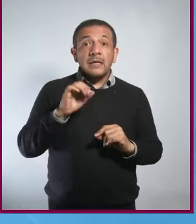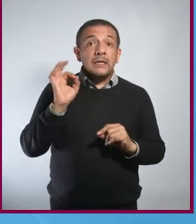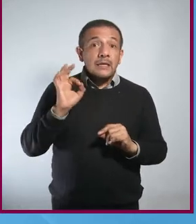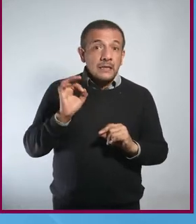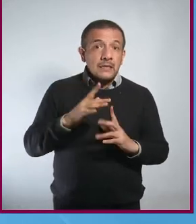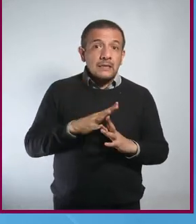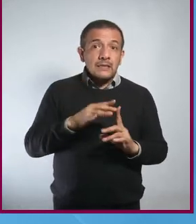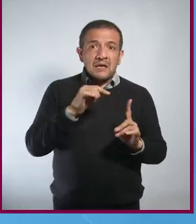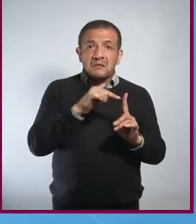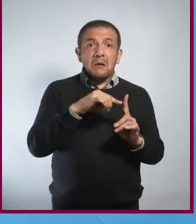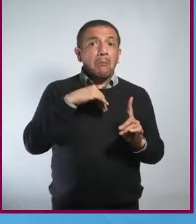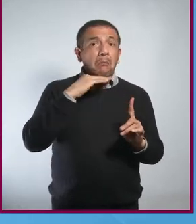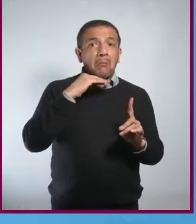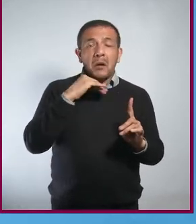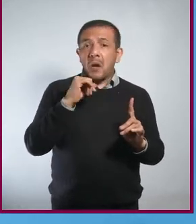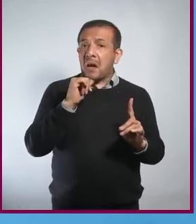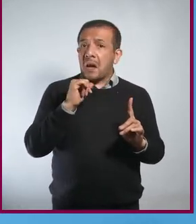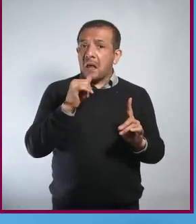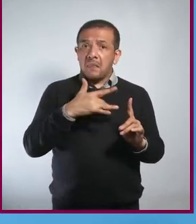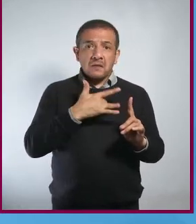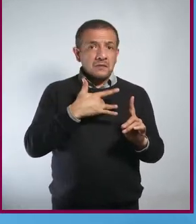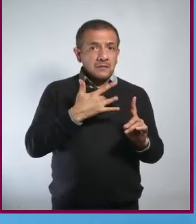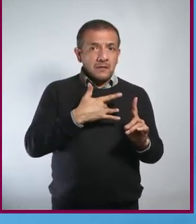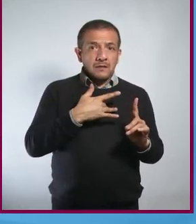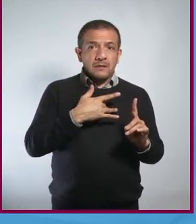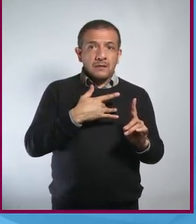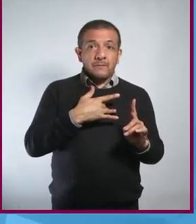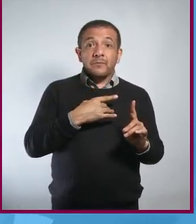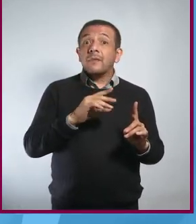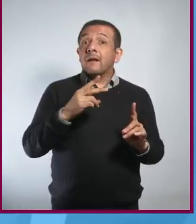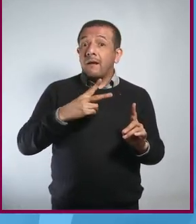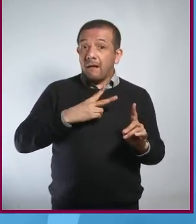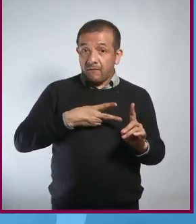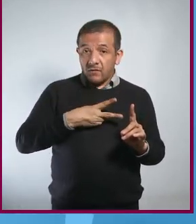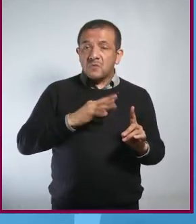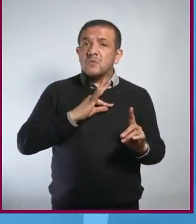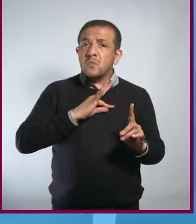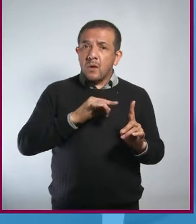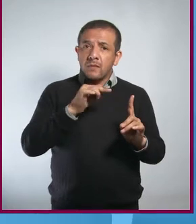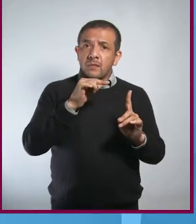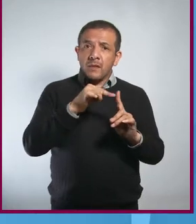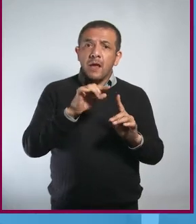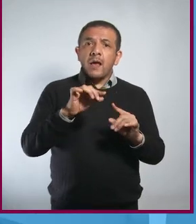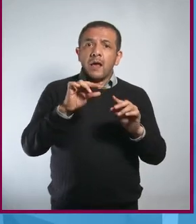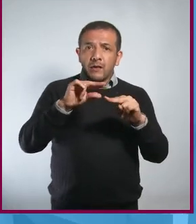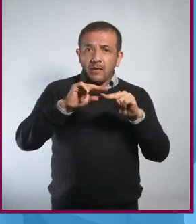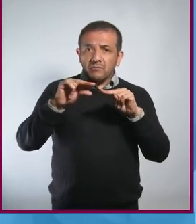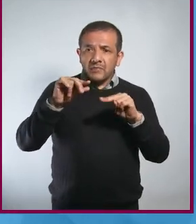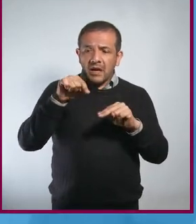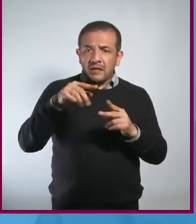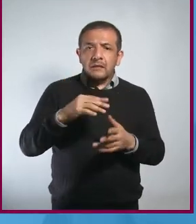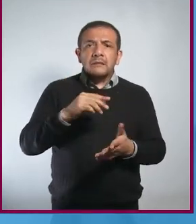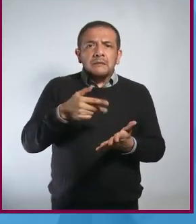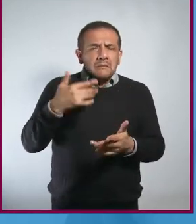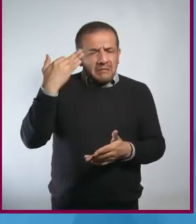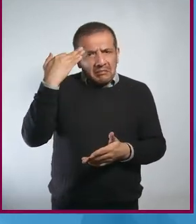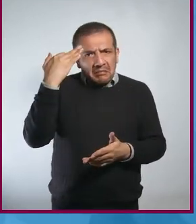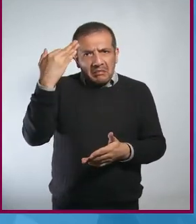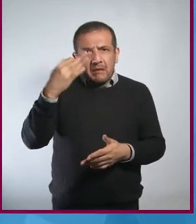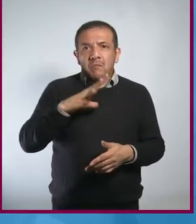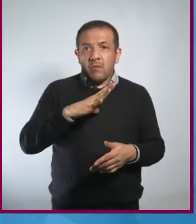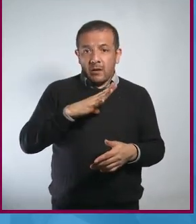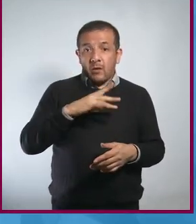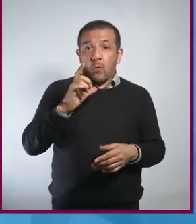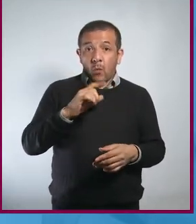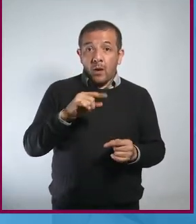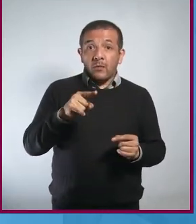pareja no presenta síntomas. El virus puede permanecer en el semen por meses. Si la infección